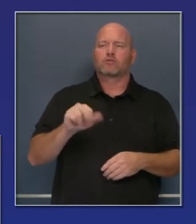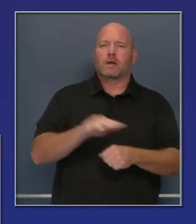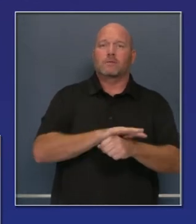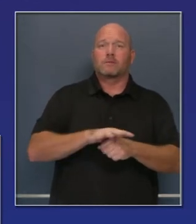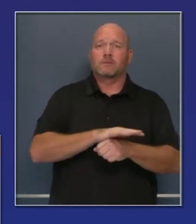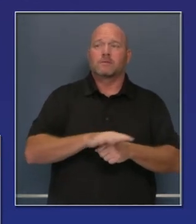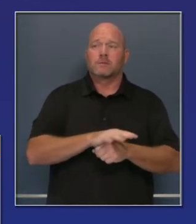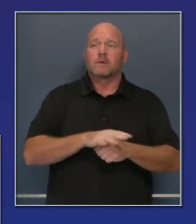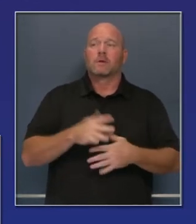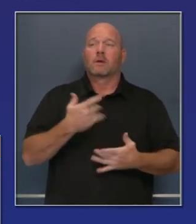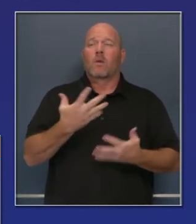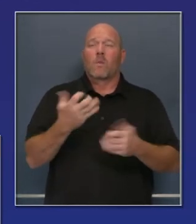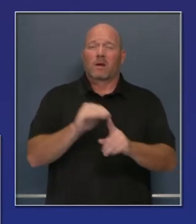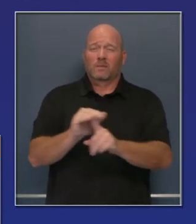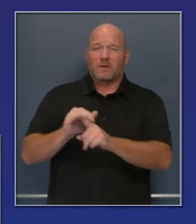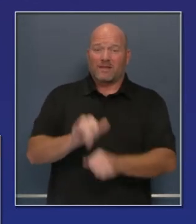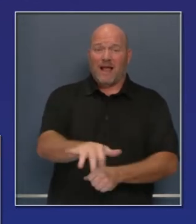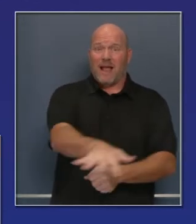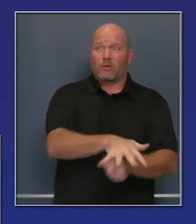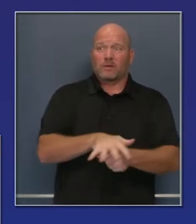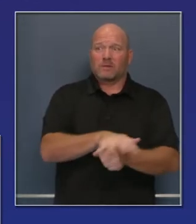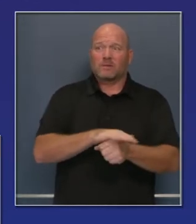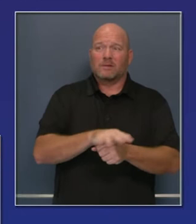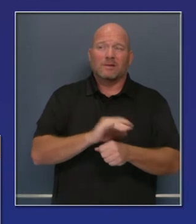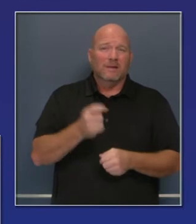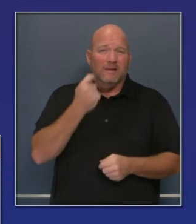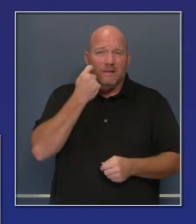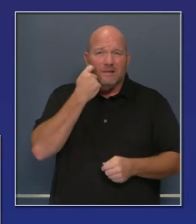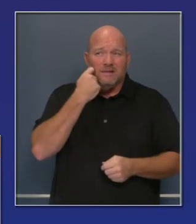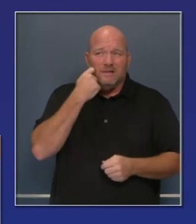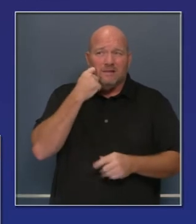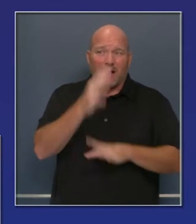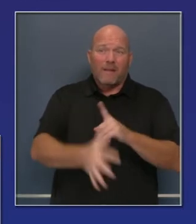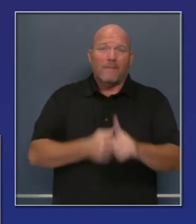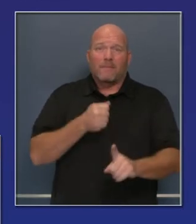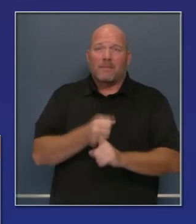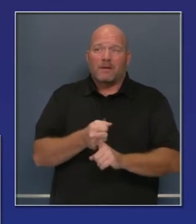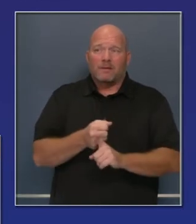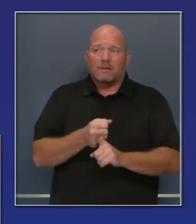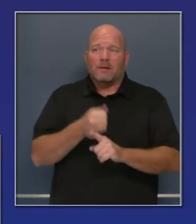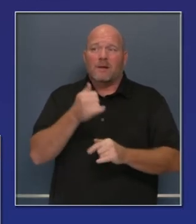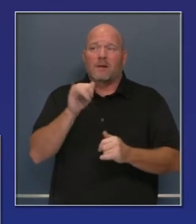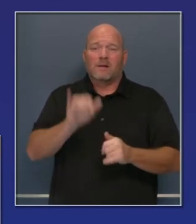mucha atención este incendio porque impactó un área